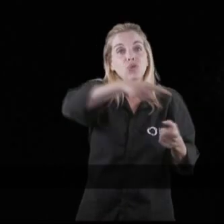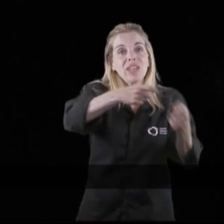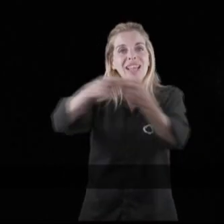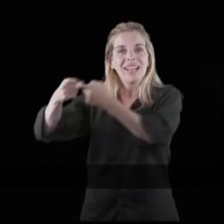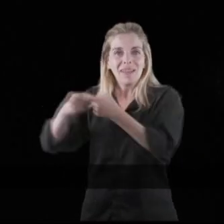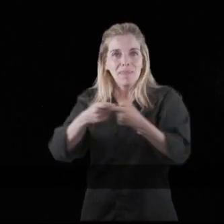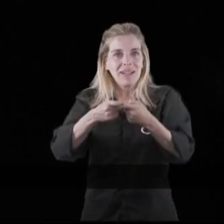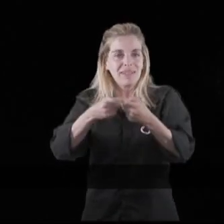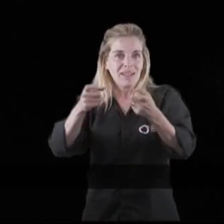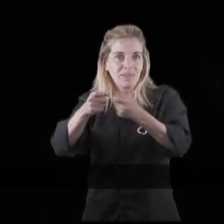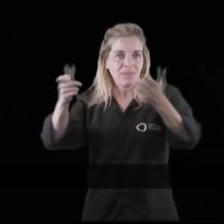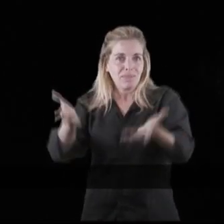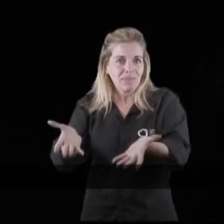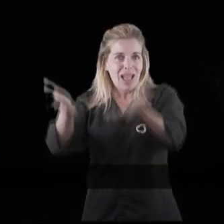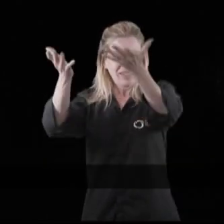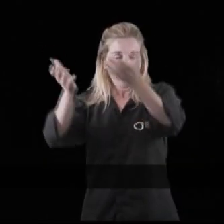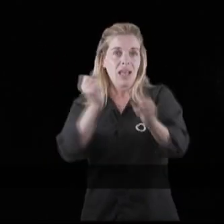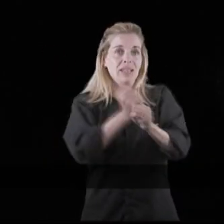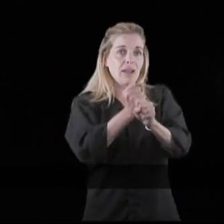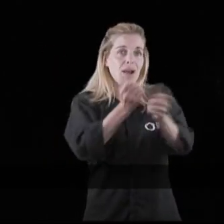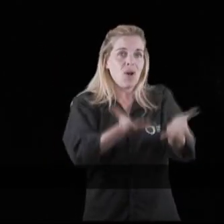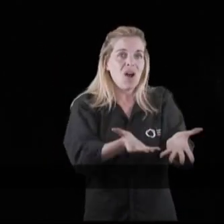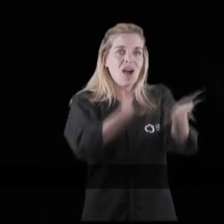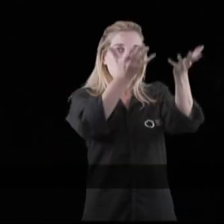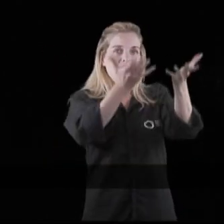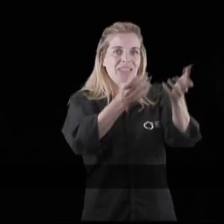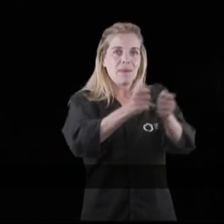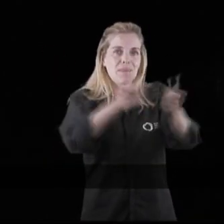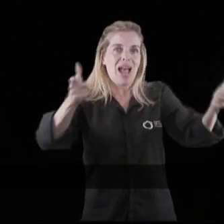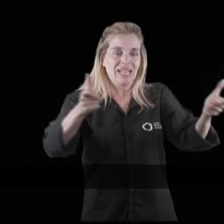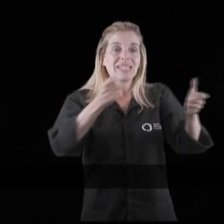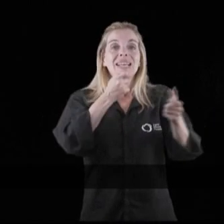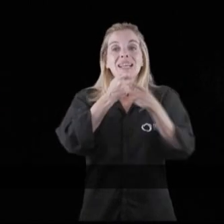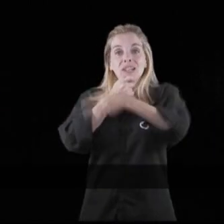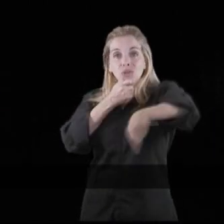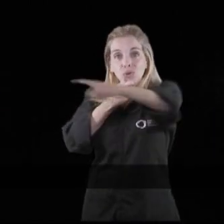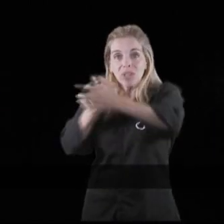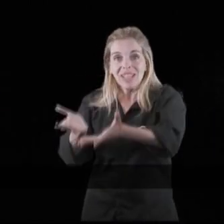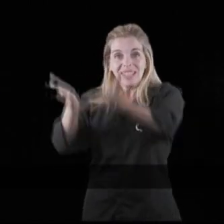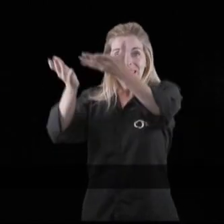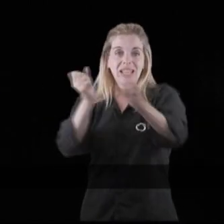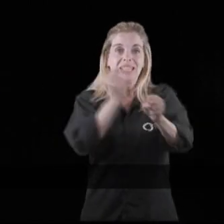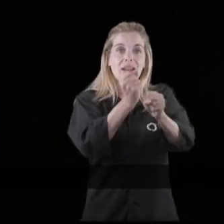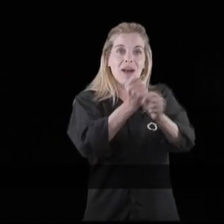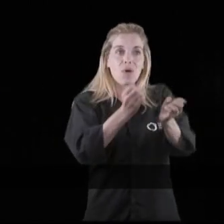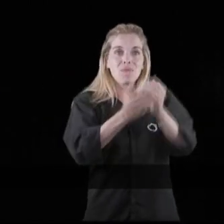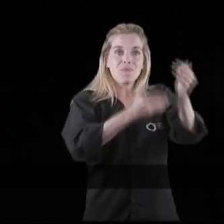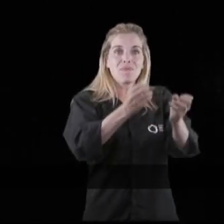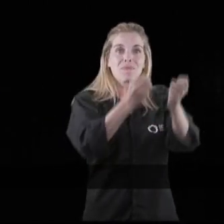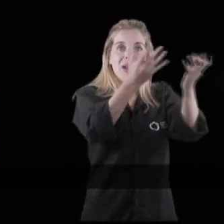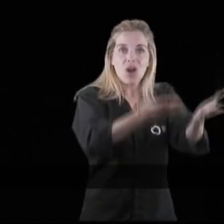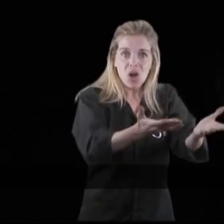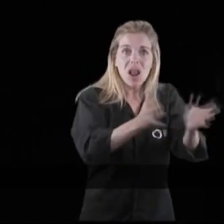crece el trabajo. Y que sabe que si crecen ustedes, si crece el trabajo, la Argentina